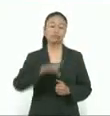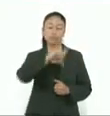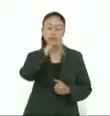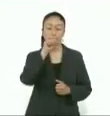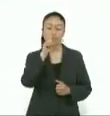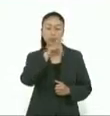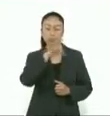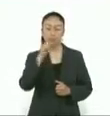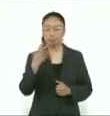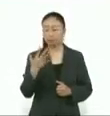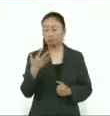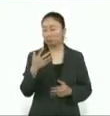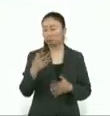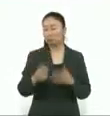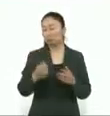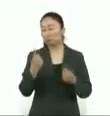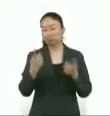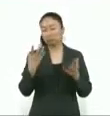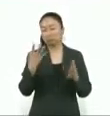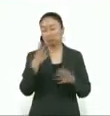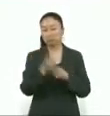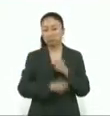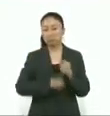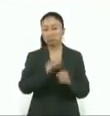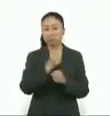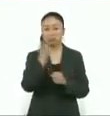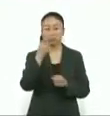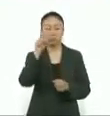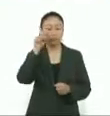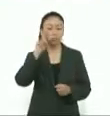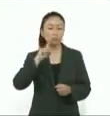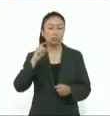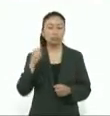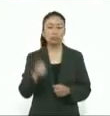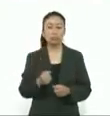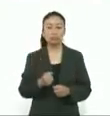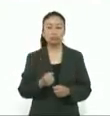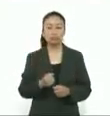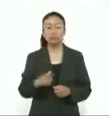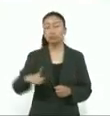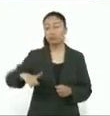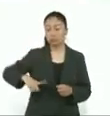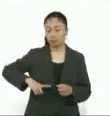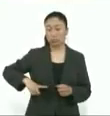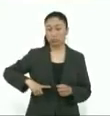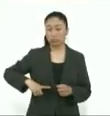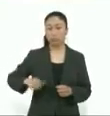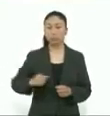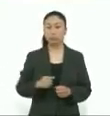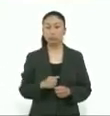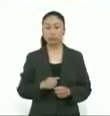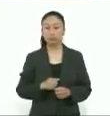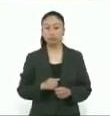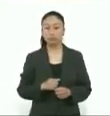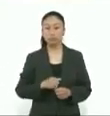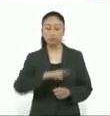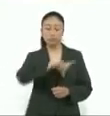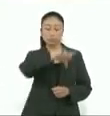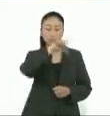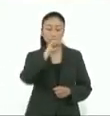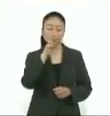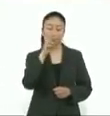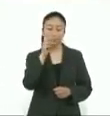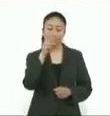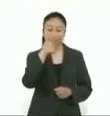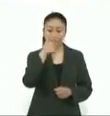150 y tantos años, vino una mujer que fue gobernadora y pasaron 36